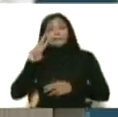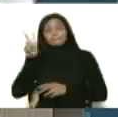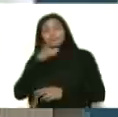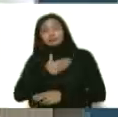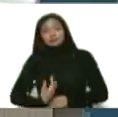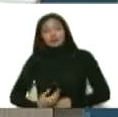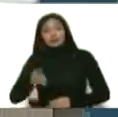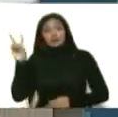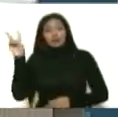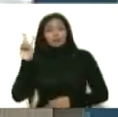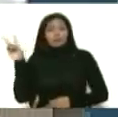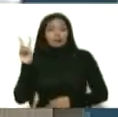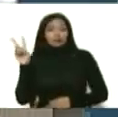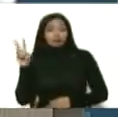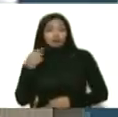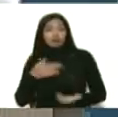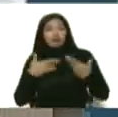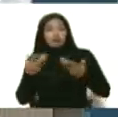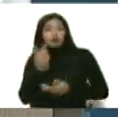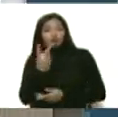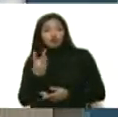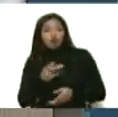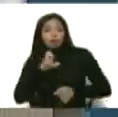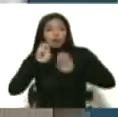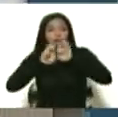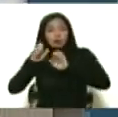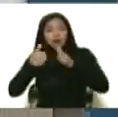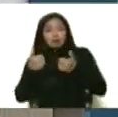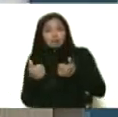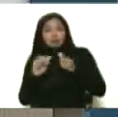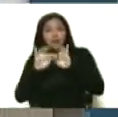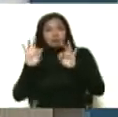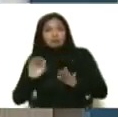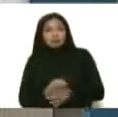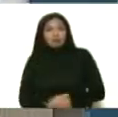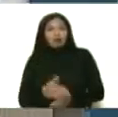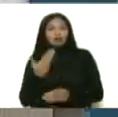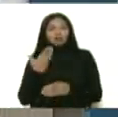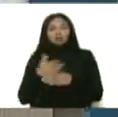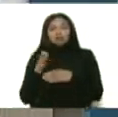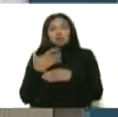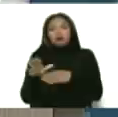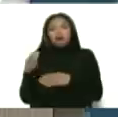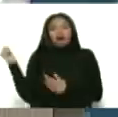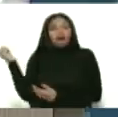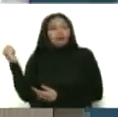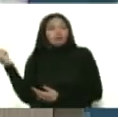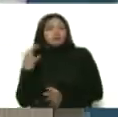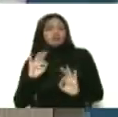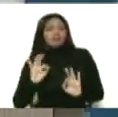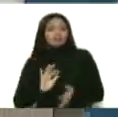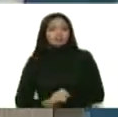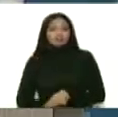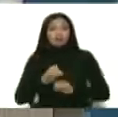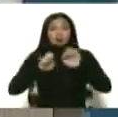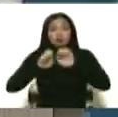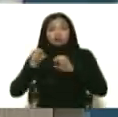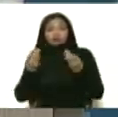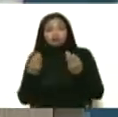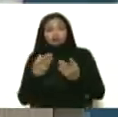presidente Maduro de regalarles 2 máquinas para diagnóstico por PCR. Es que no les importa. Tampoco les importa diagnosticar